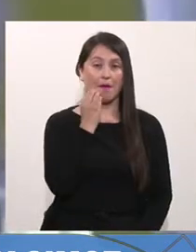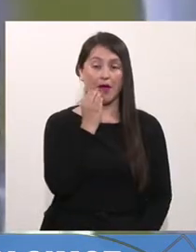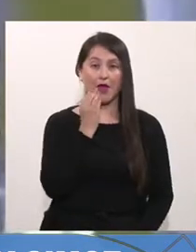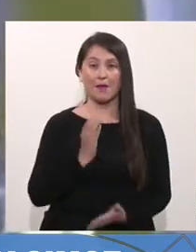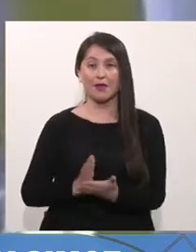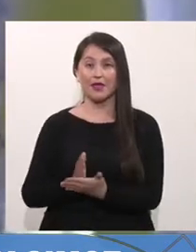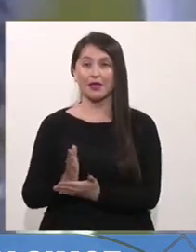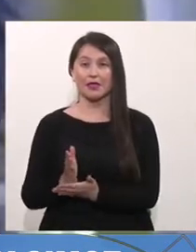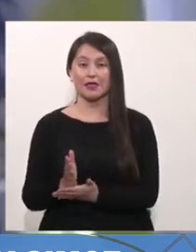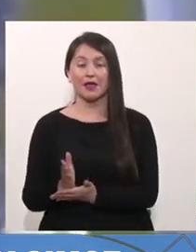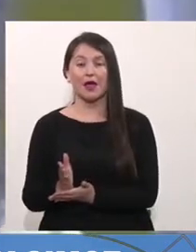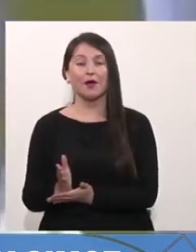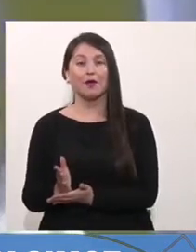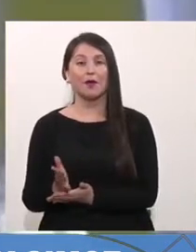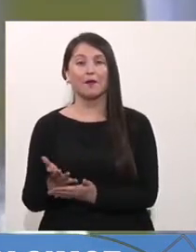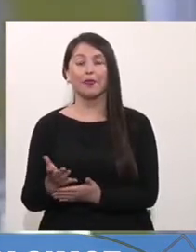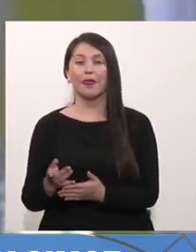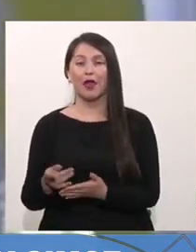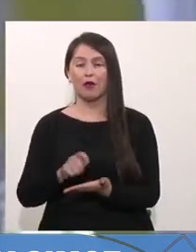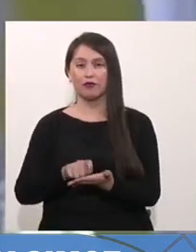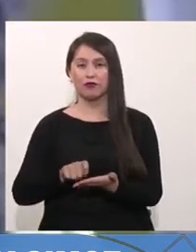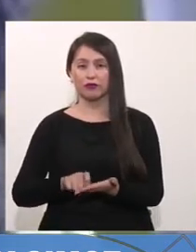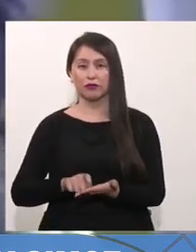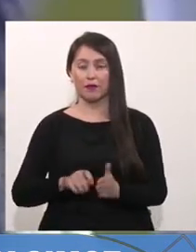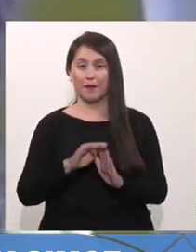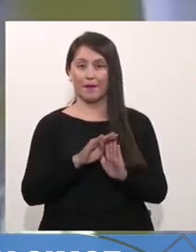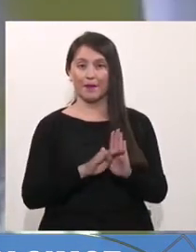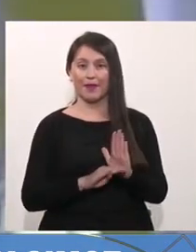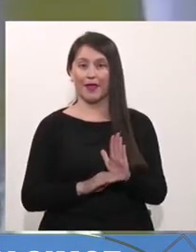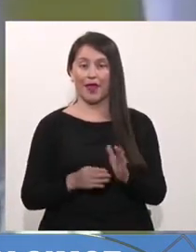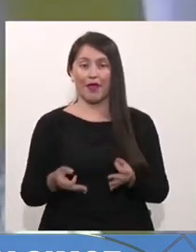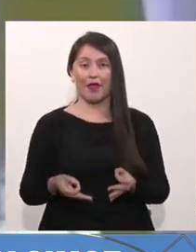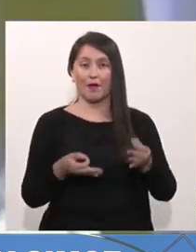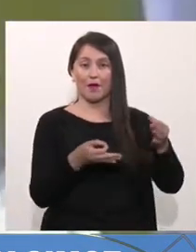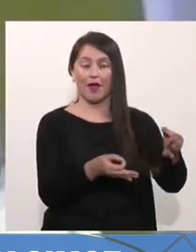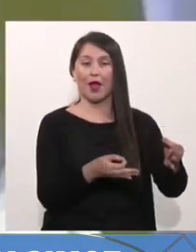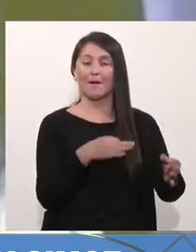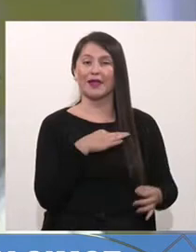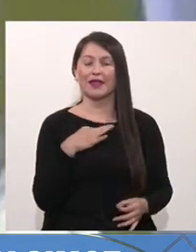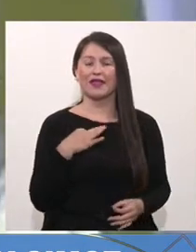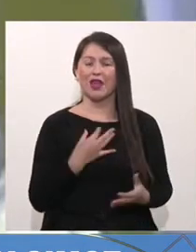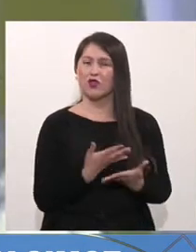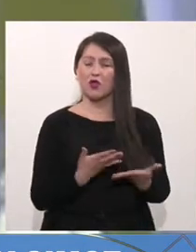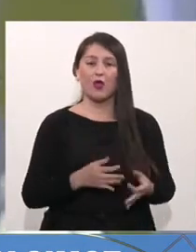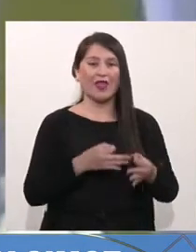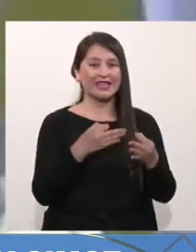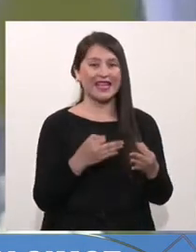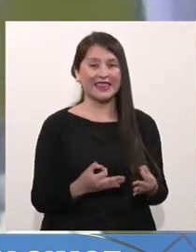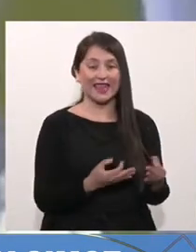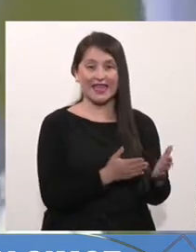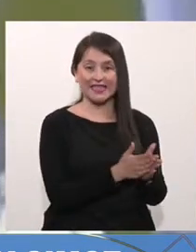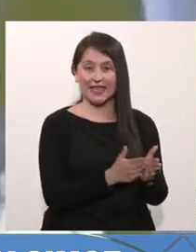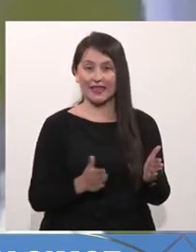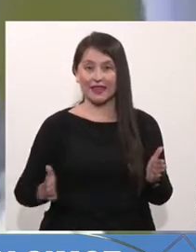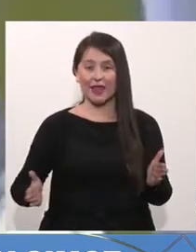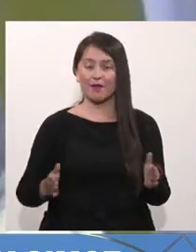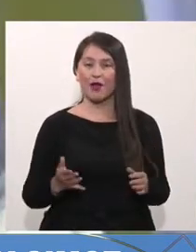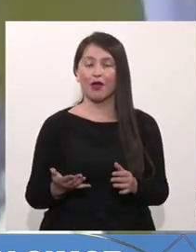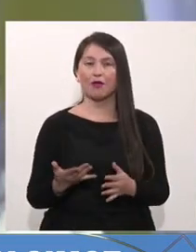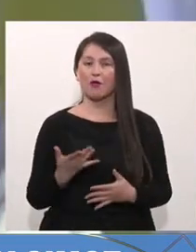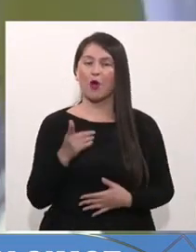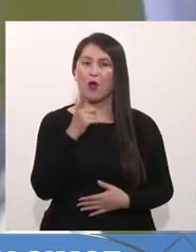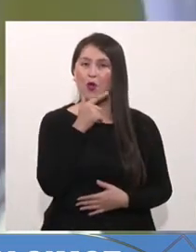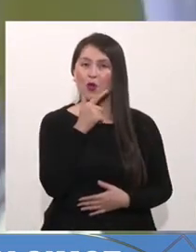al Ministerio de Educación un conjunto de medidas que era necesario dar certeza durante este tiempo de tanta incertidumbre, entre ellas